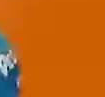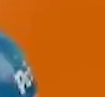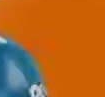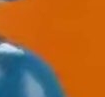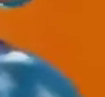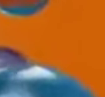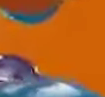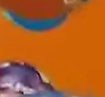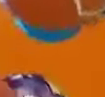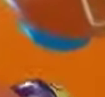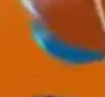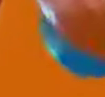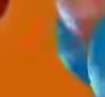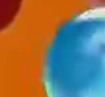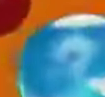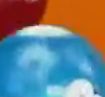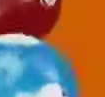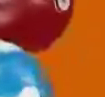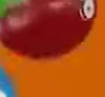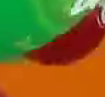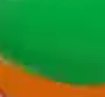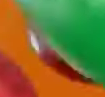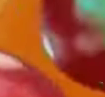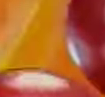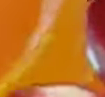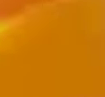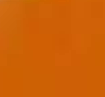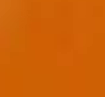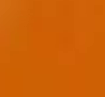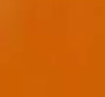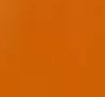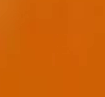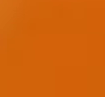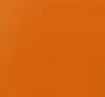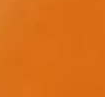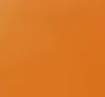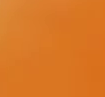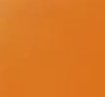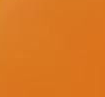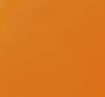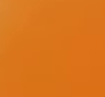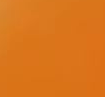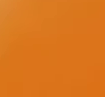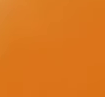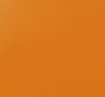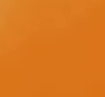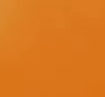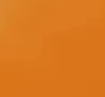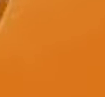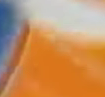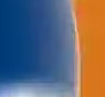La confianza de cumplir tus sueños. Bienvenidos al sorteo Loto.